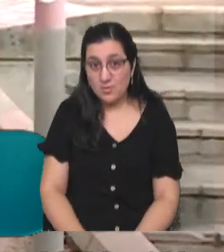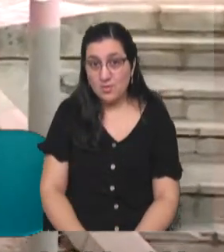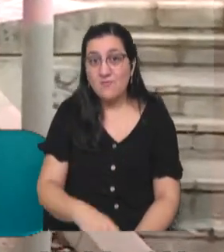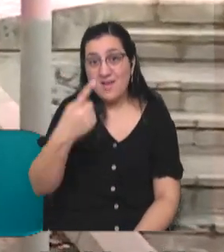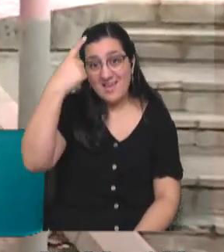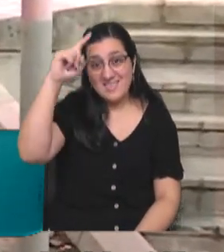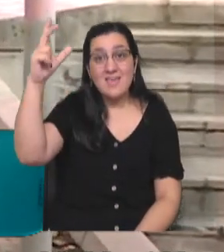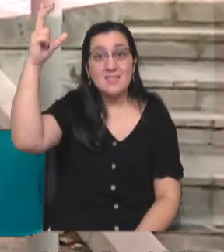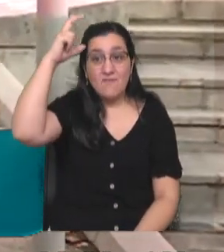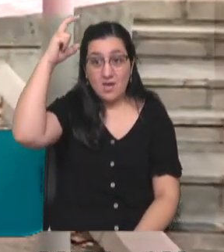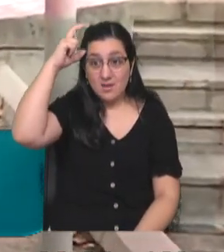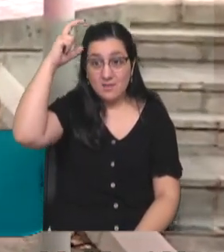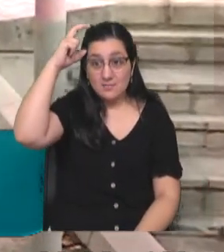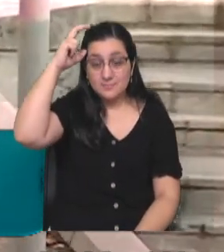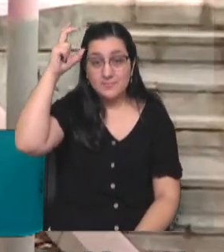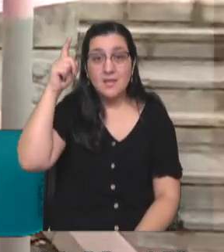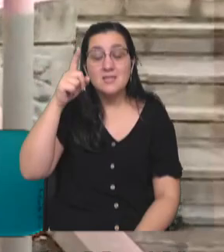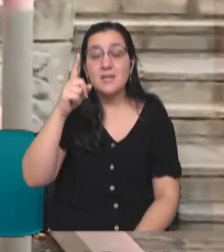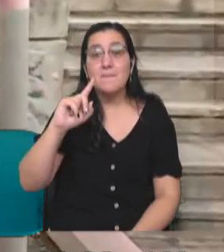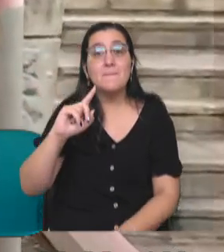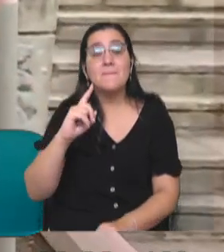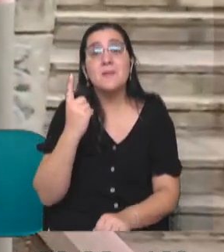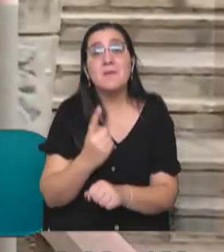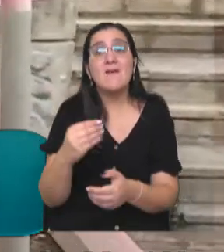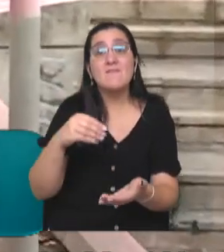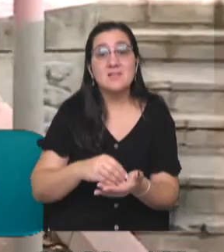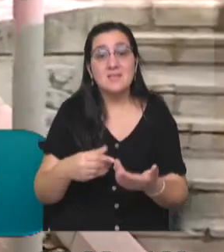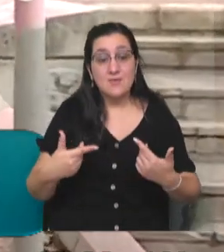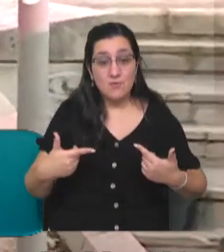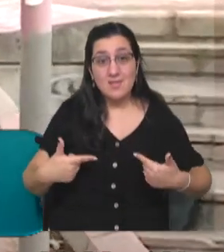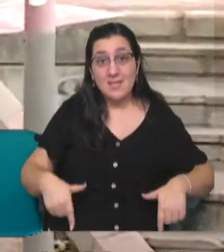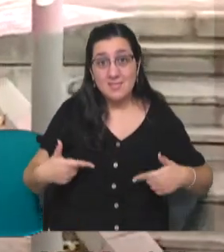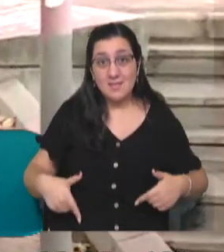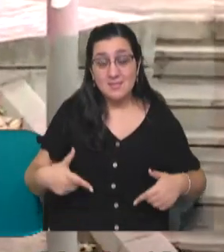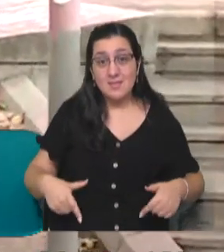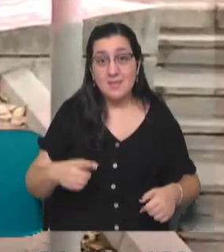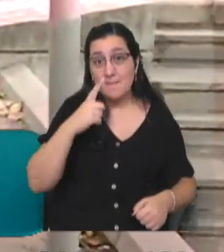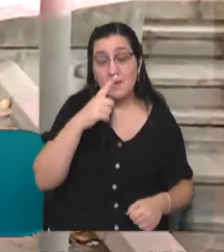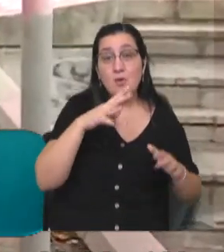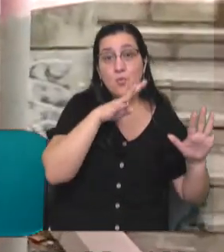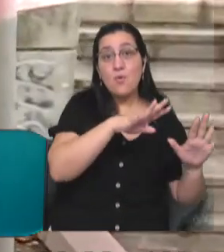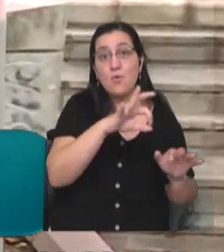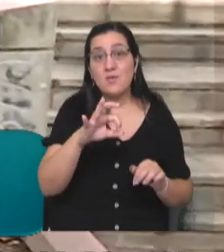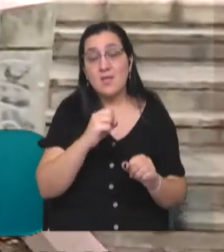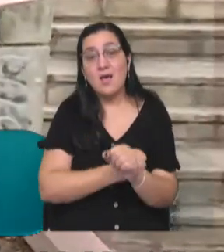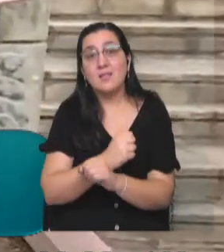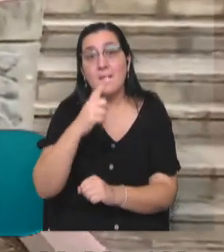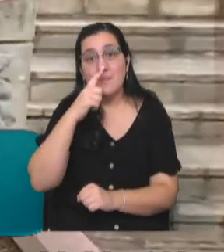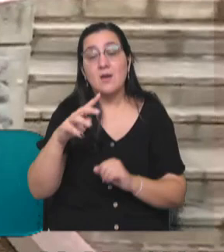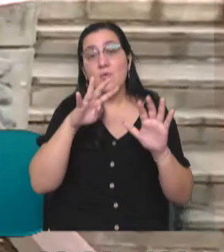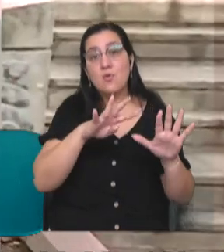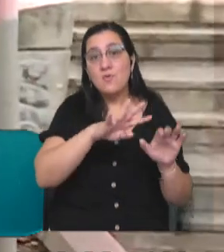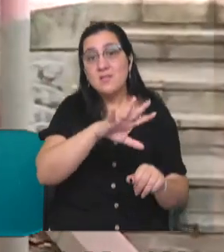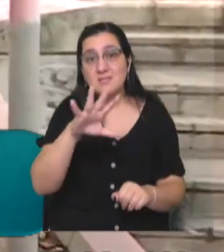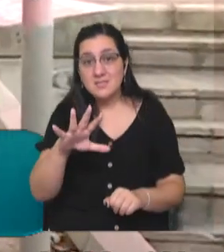idea de Tabaré Vázquez en aquella primera intendencia del 90 al 95. Puntualmente los pliegos y el análisis se hizo en